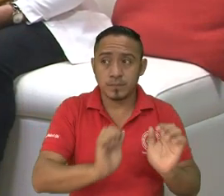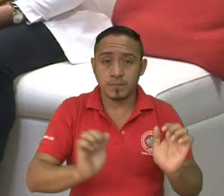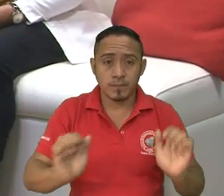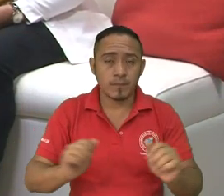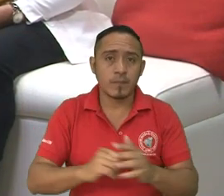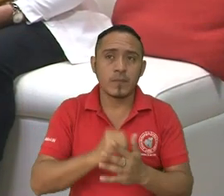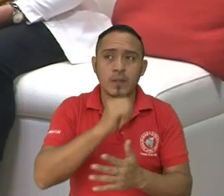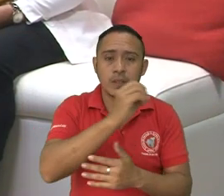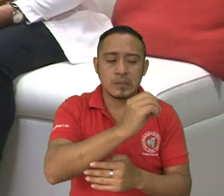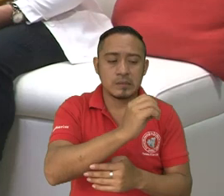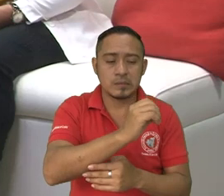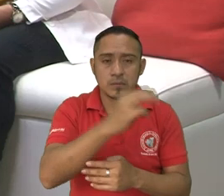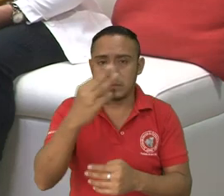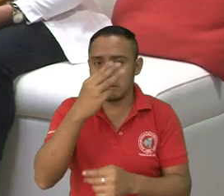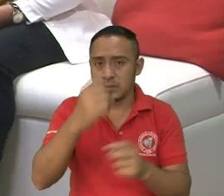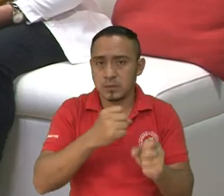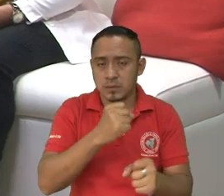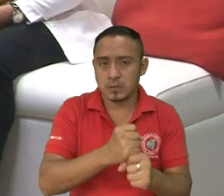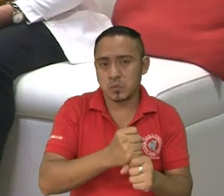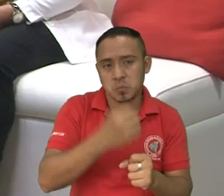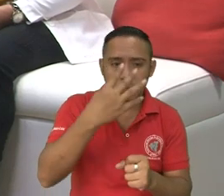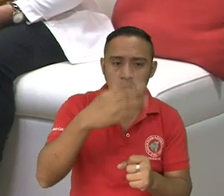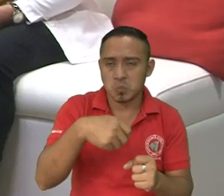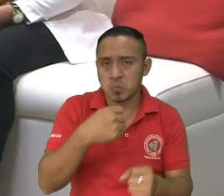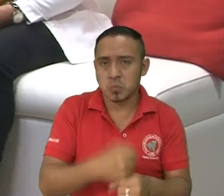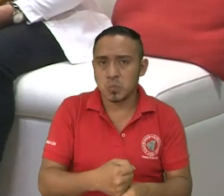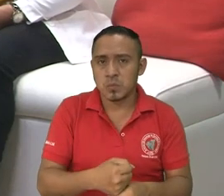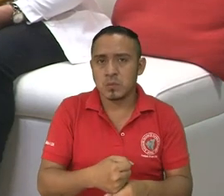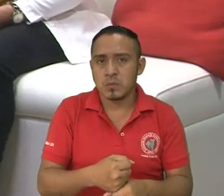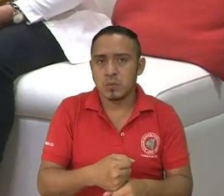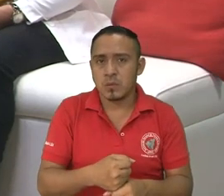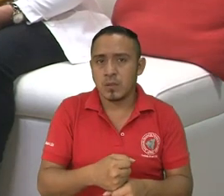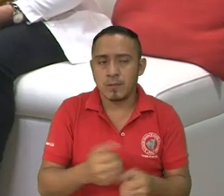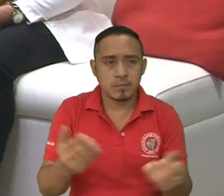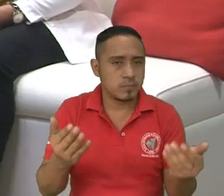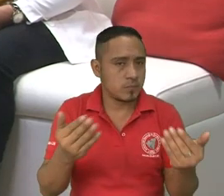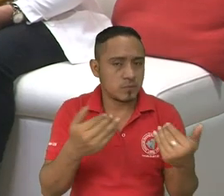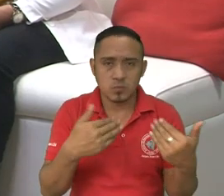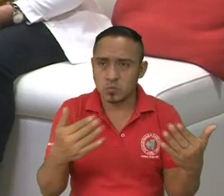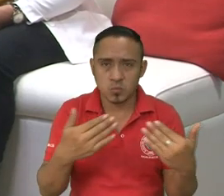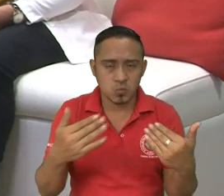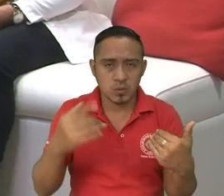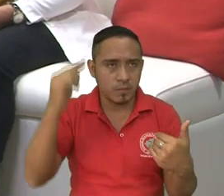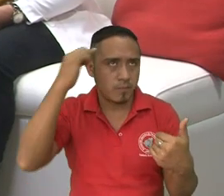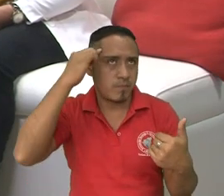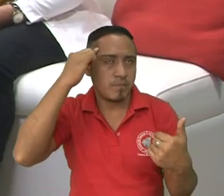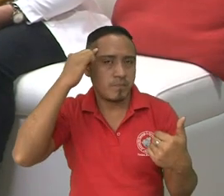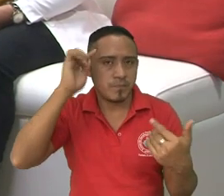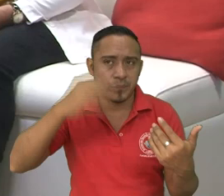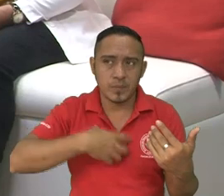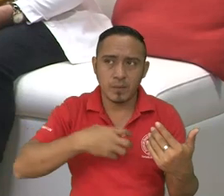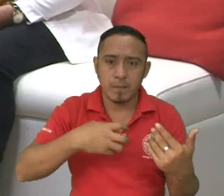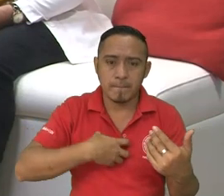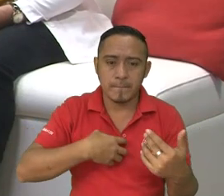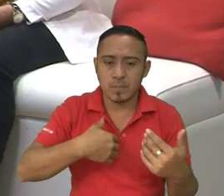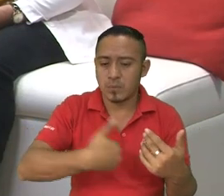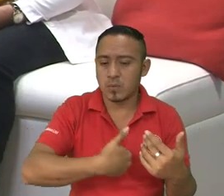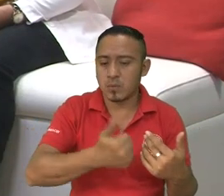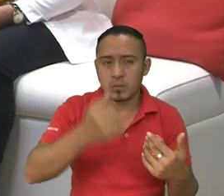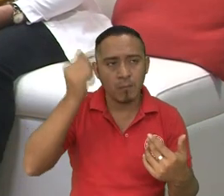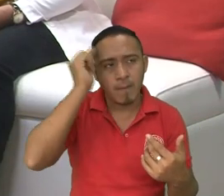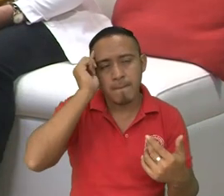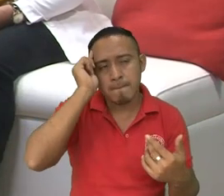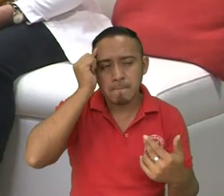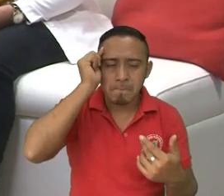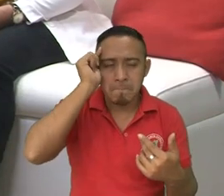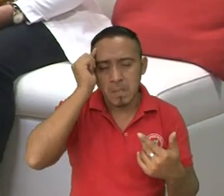de 0 a 3 años, 4 años todavía no ha desarrollado muy bien el uso de la razón. Pues